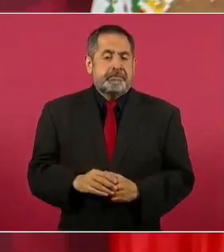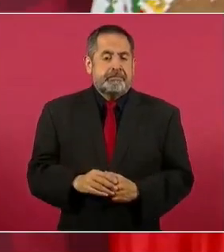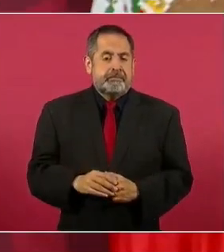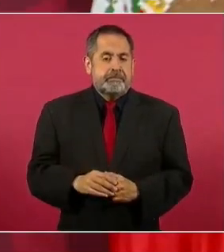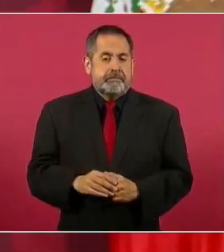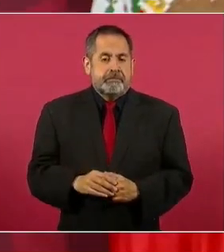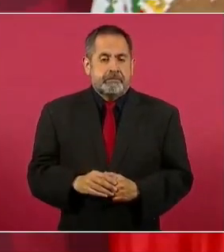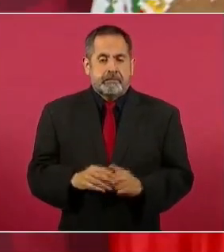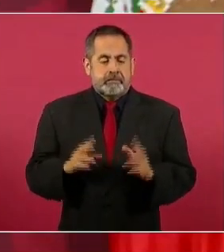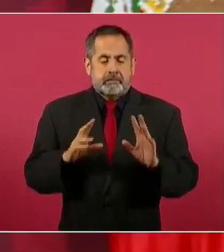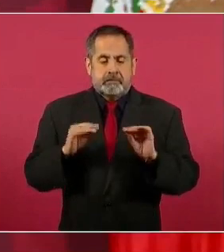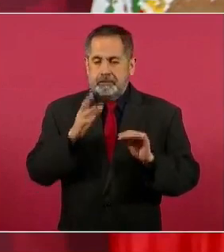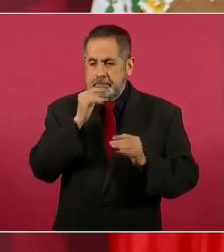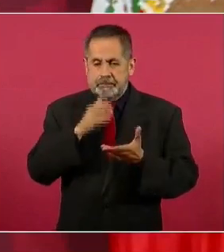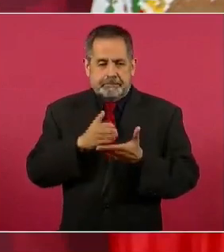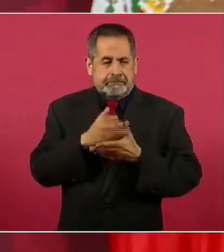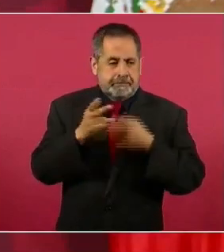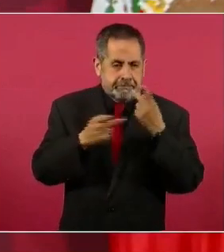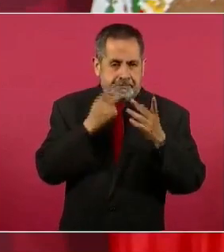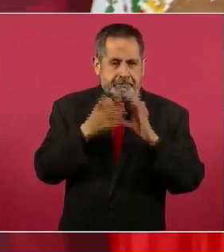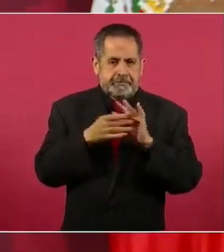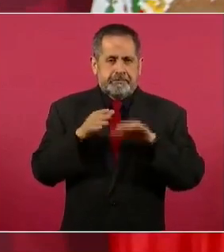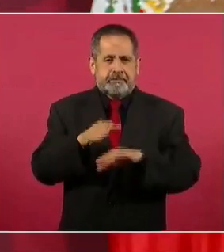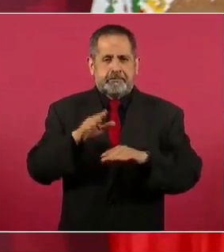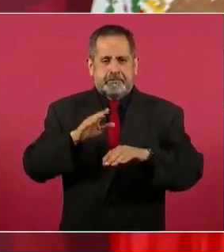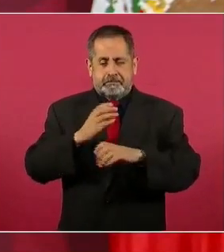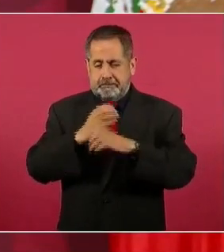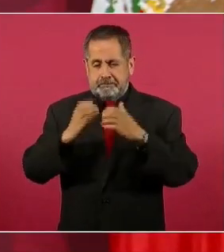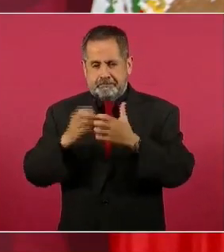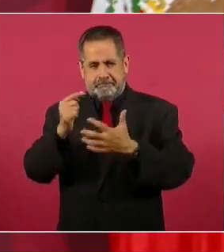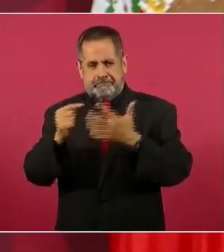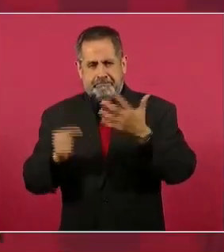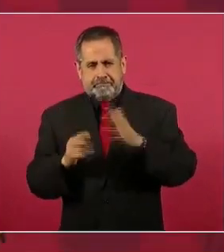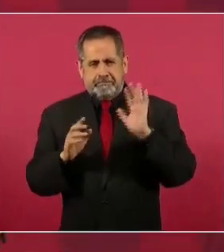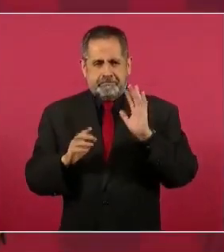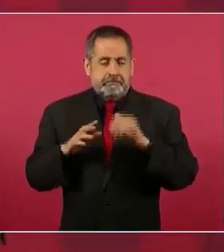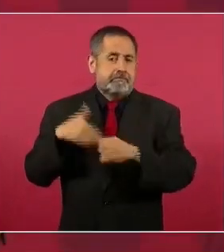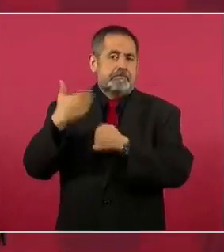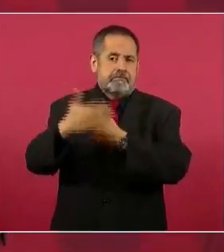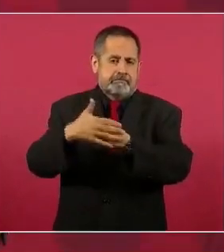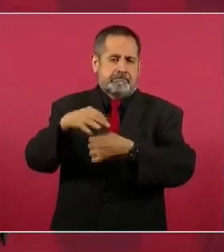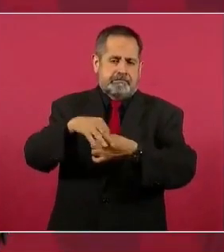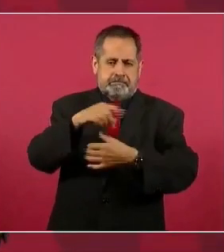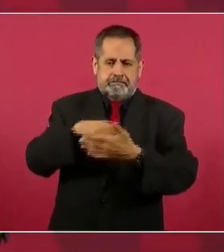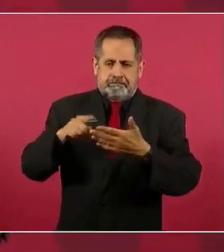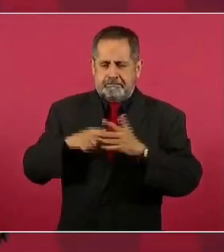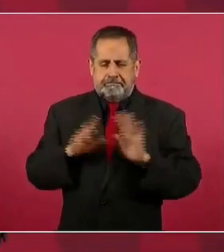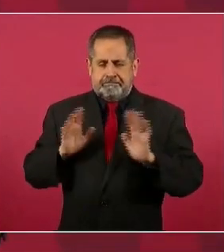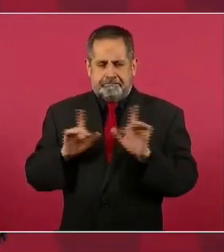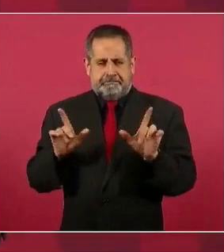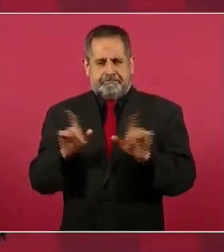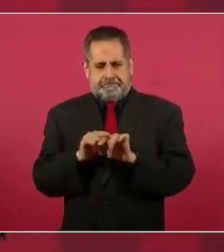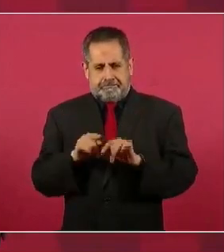No debo de meterme pues a decir más cosas porque van a haber elecciones, pero